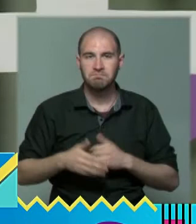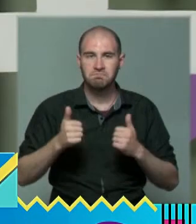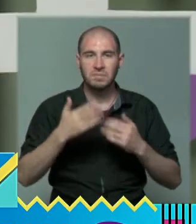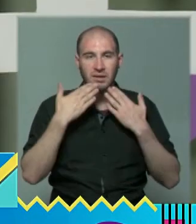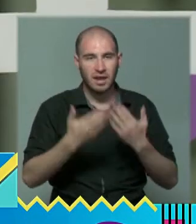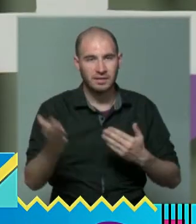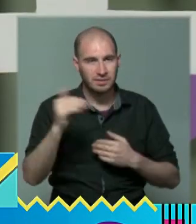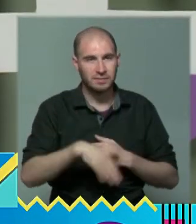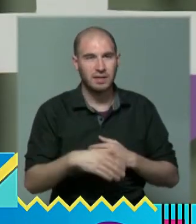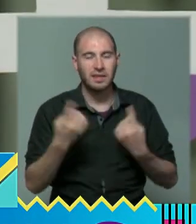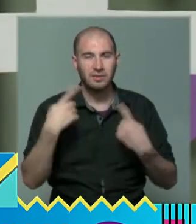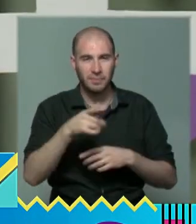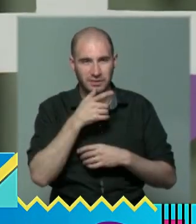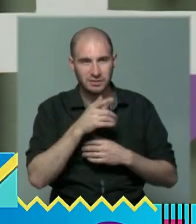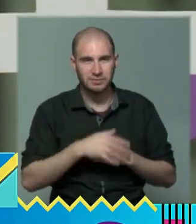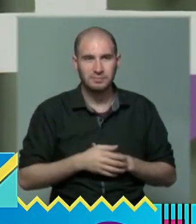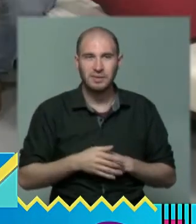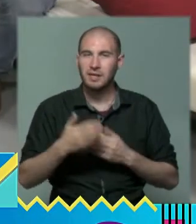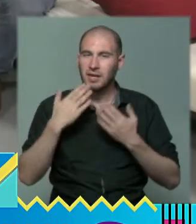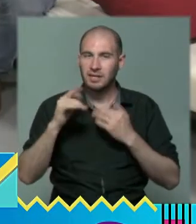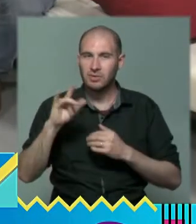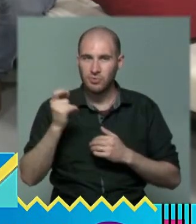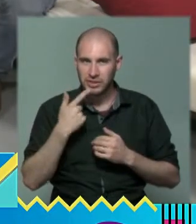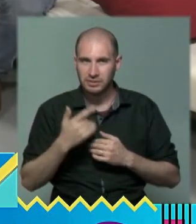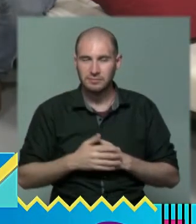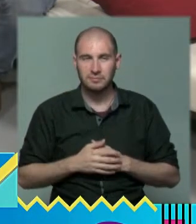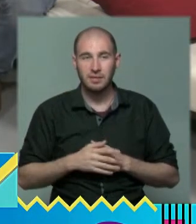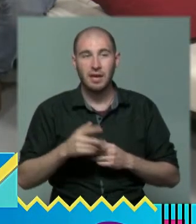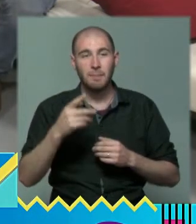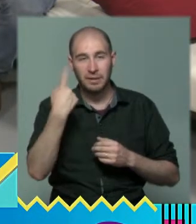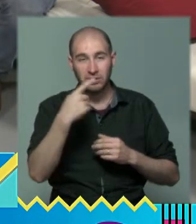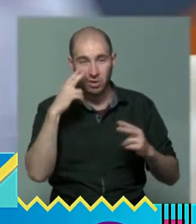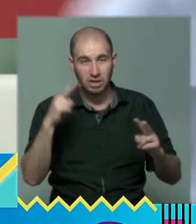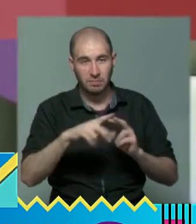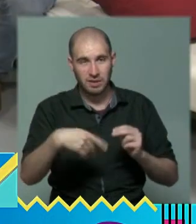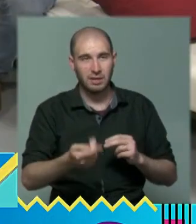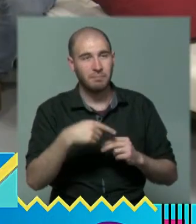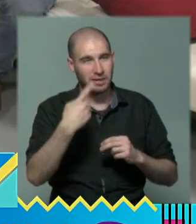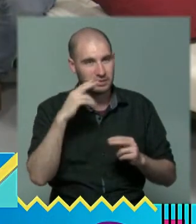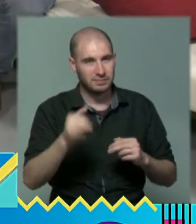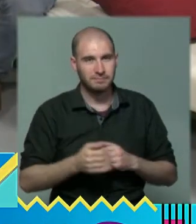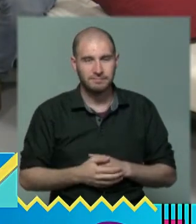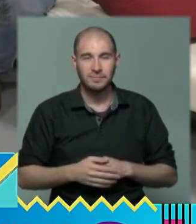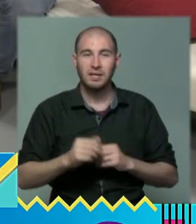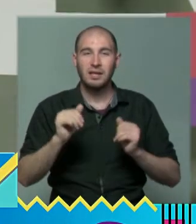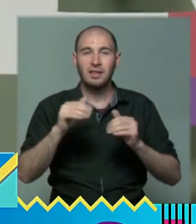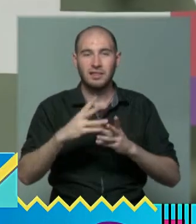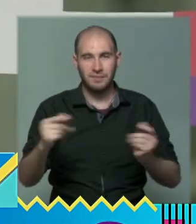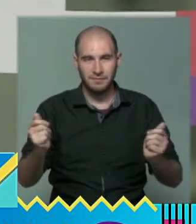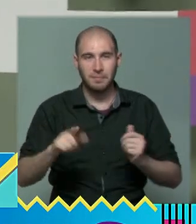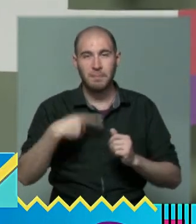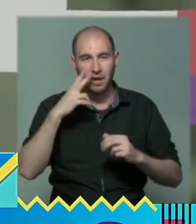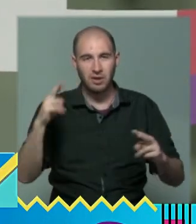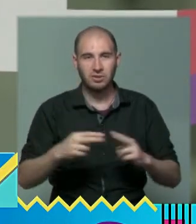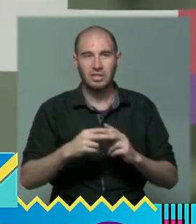Mariana, muchas gracias por venir a Distintos De nada. Parecidos. Gracias, Lucas, también. no, gracias a ustedes. Marcelo, nos reencontramos mañana. Mañana será. Bien, nos vamos, mañana